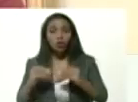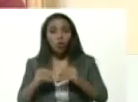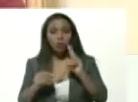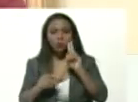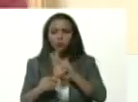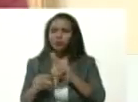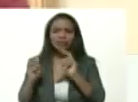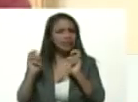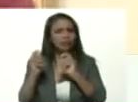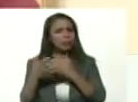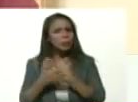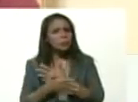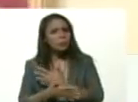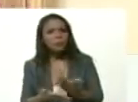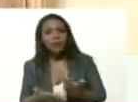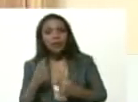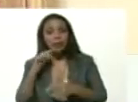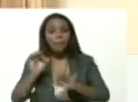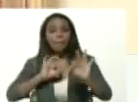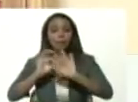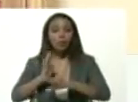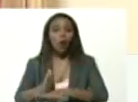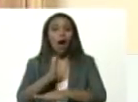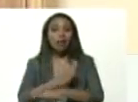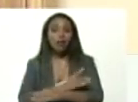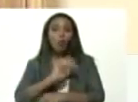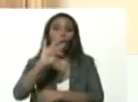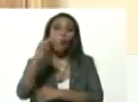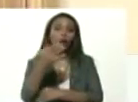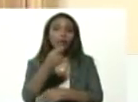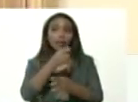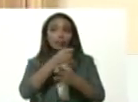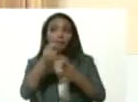ver con la preparación. Y una cuarta línea